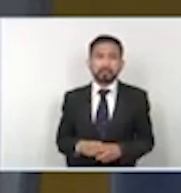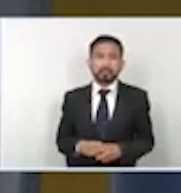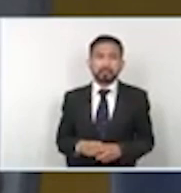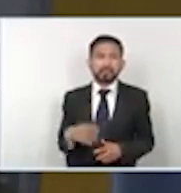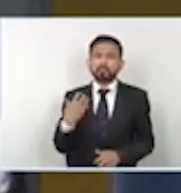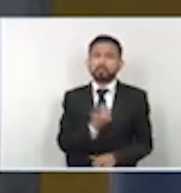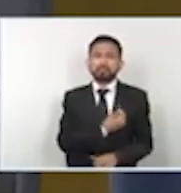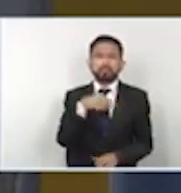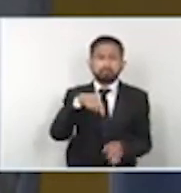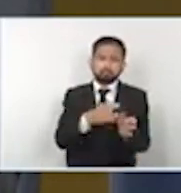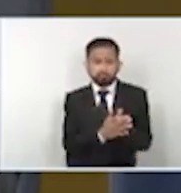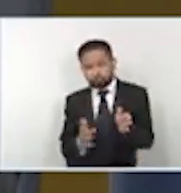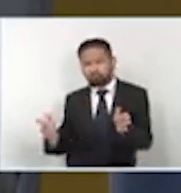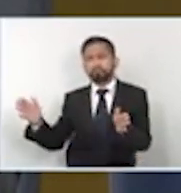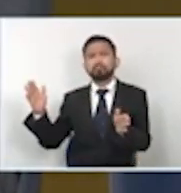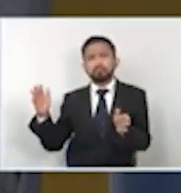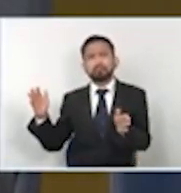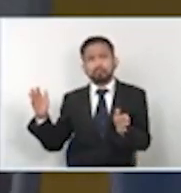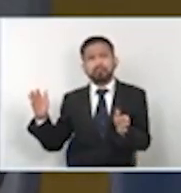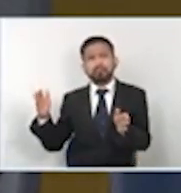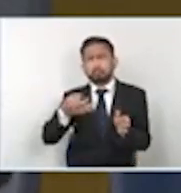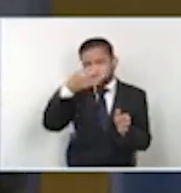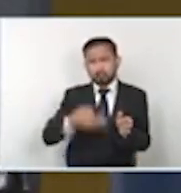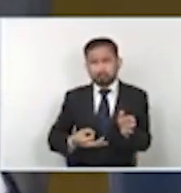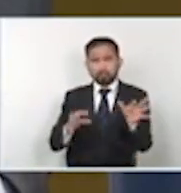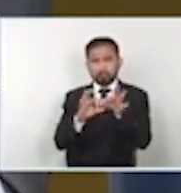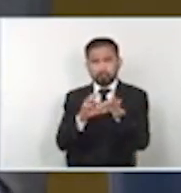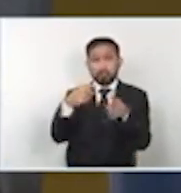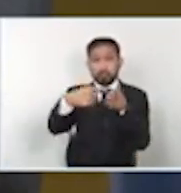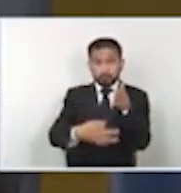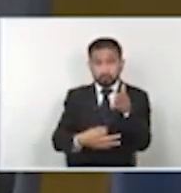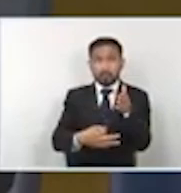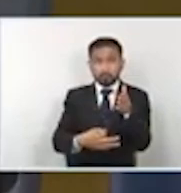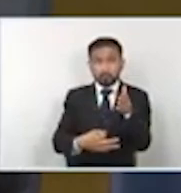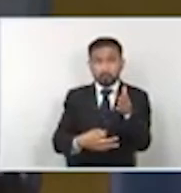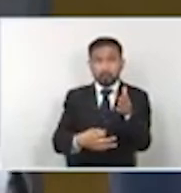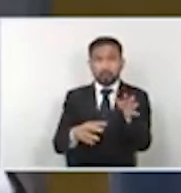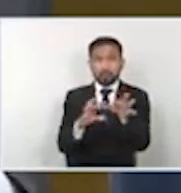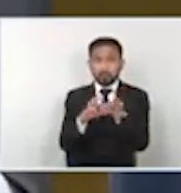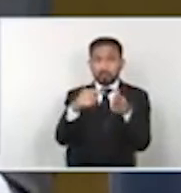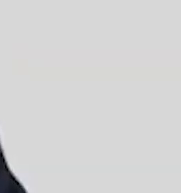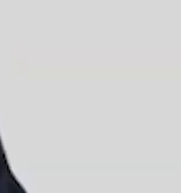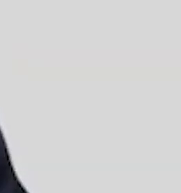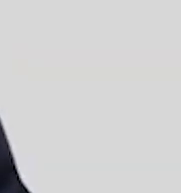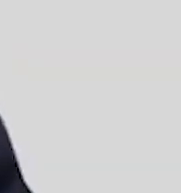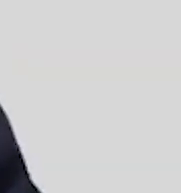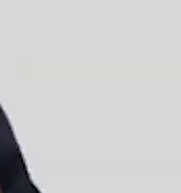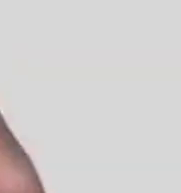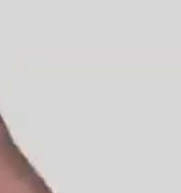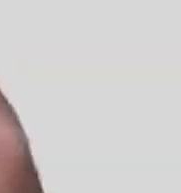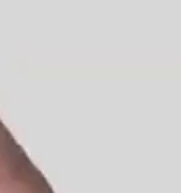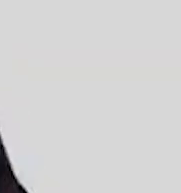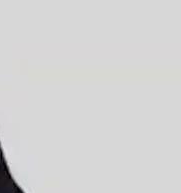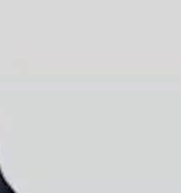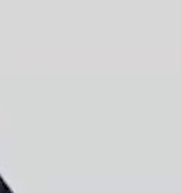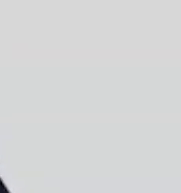nosotros estamos haciendo todo dentro de los Marcos legales dentro de los Marcos constitucionales el abogado especialista en